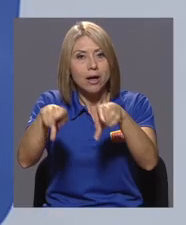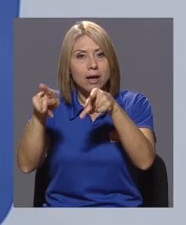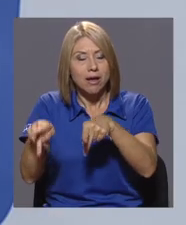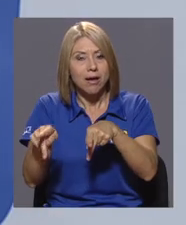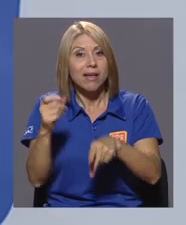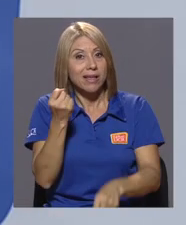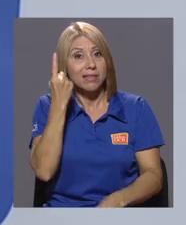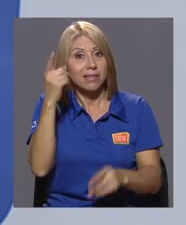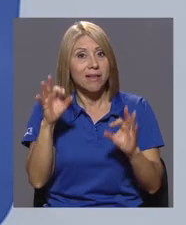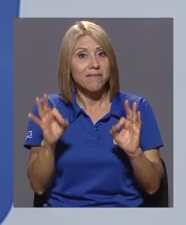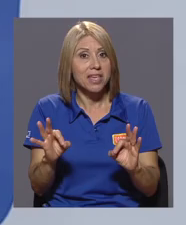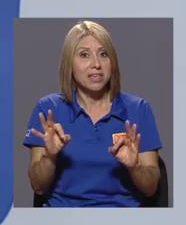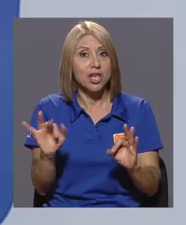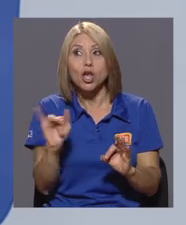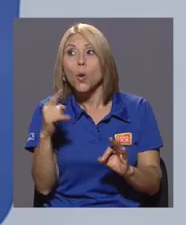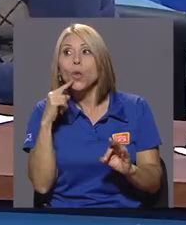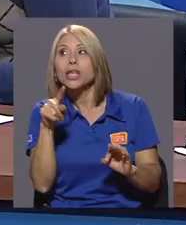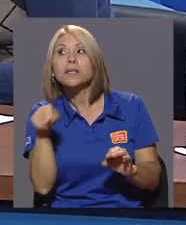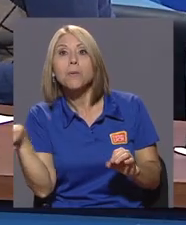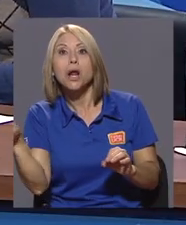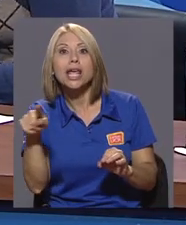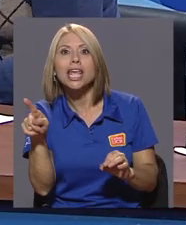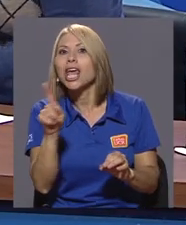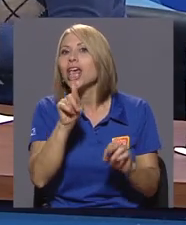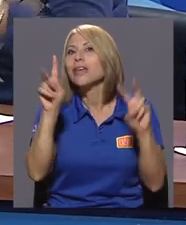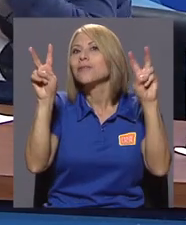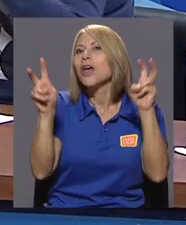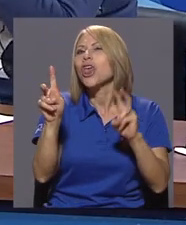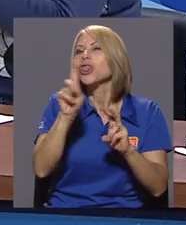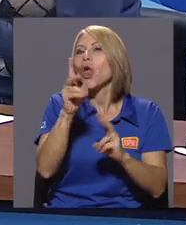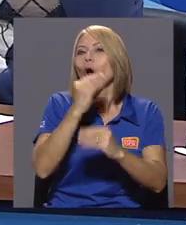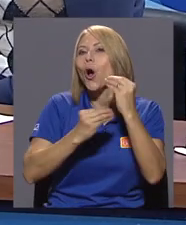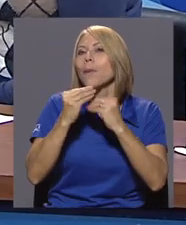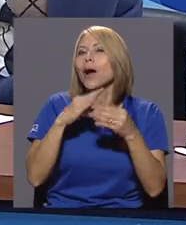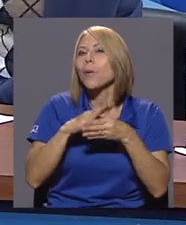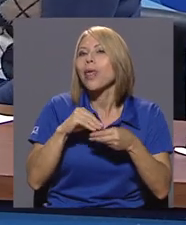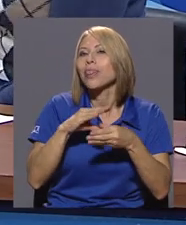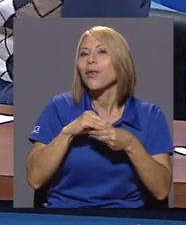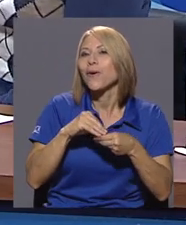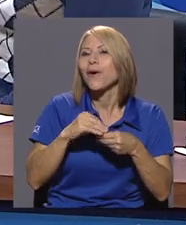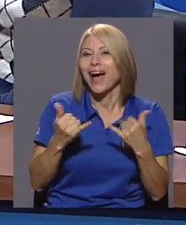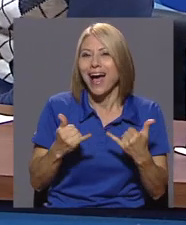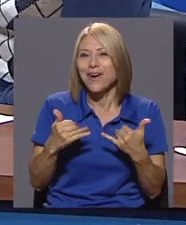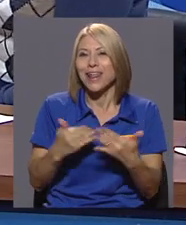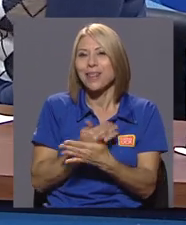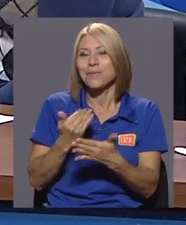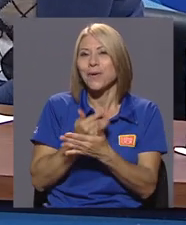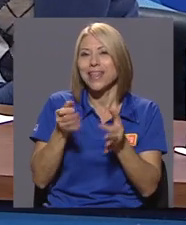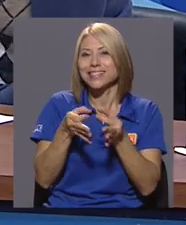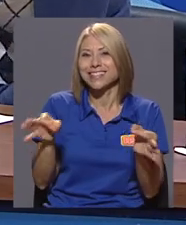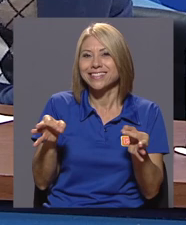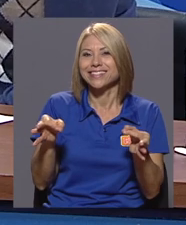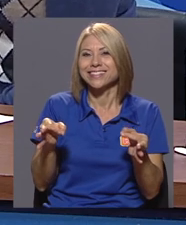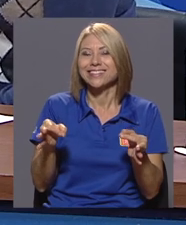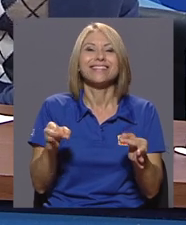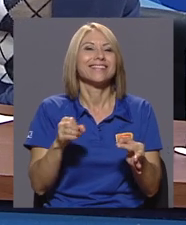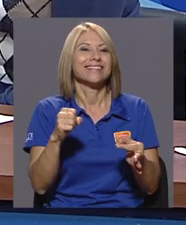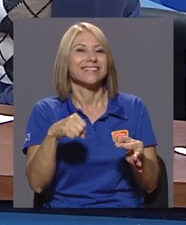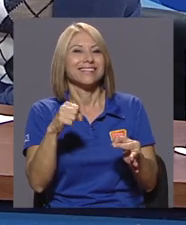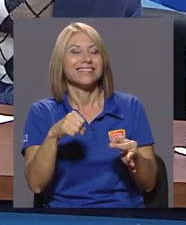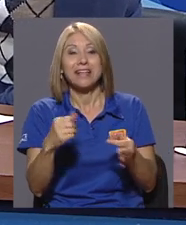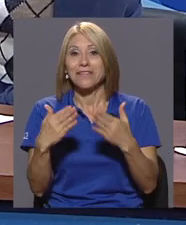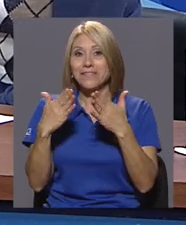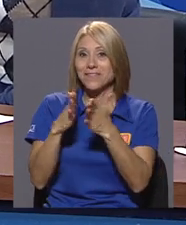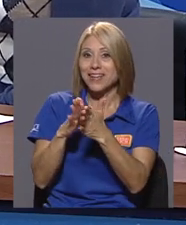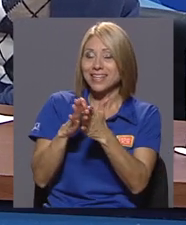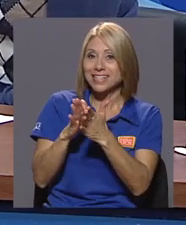que entienda bien y como dicen por ahí no como cuento ahora está muy de moda esta escritura este tipo de expresiones de que efectivamente felicitarlo a